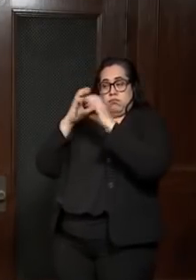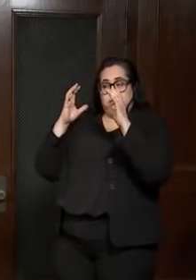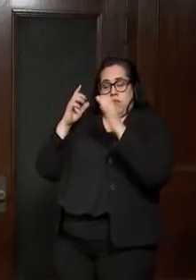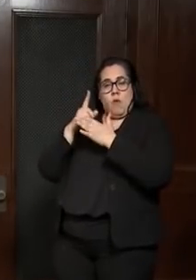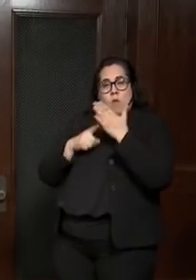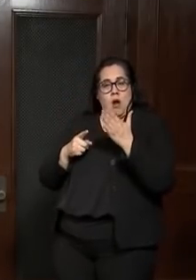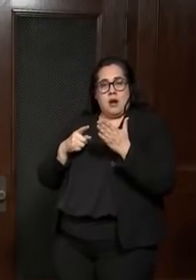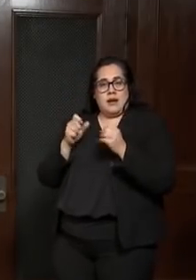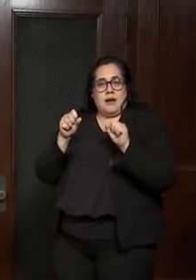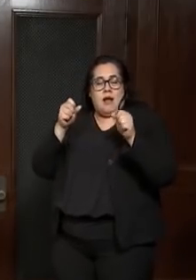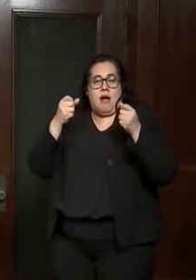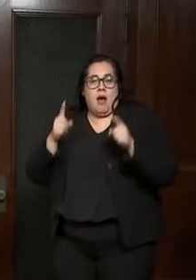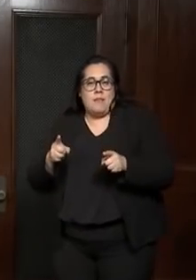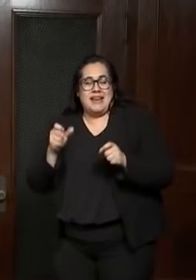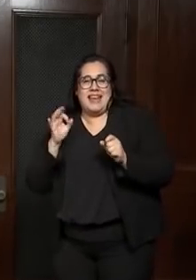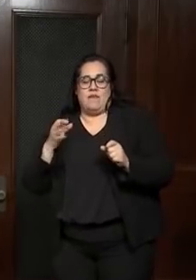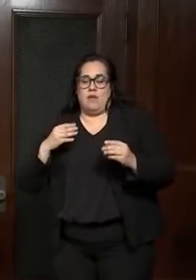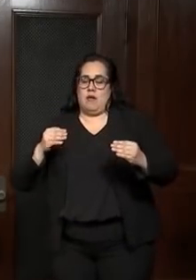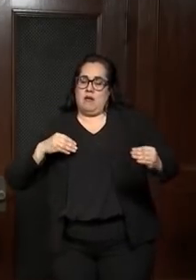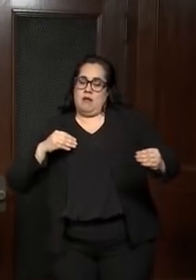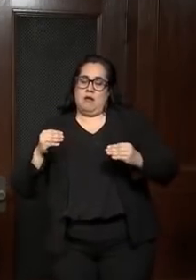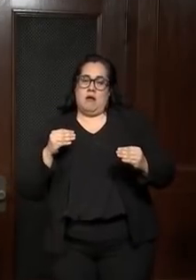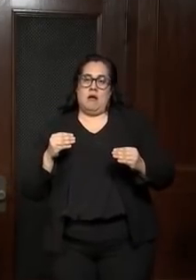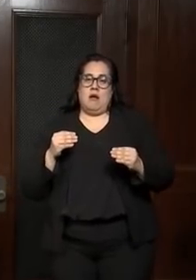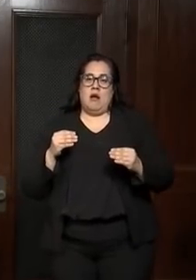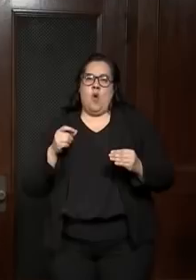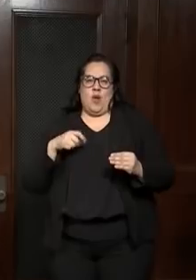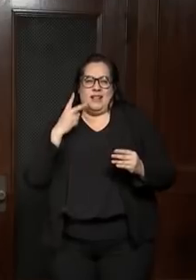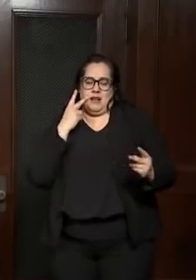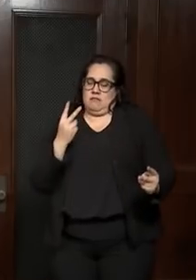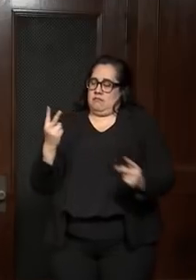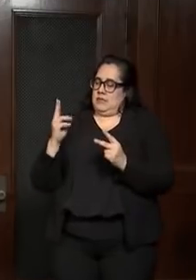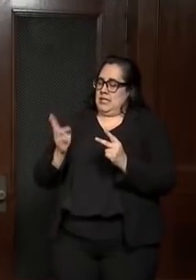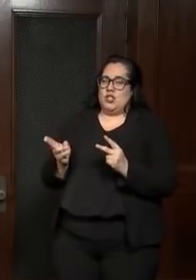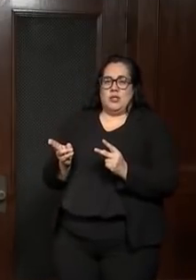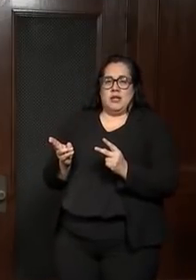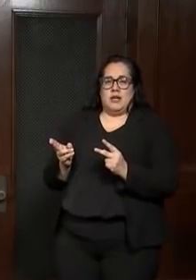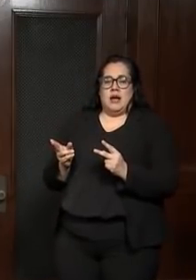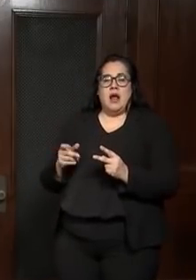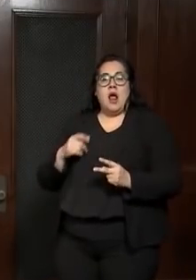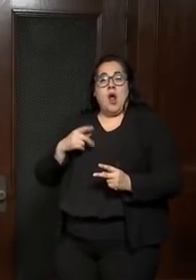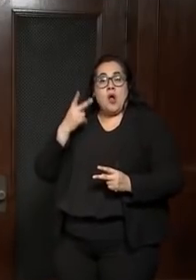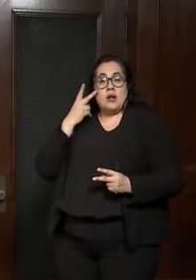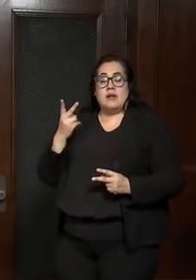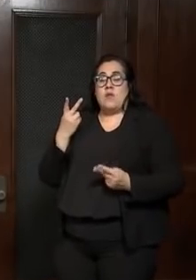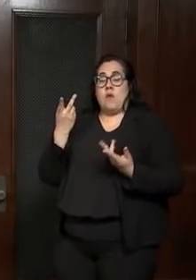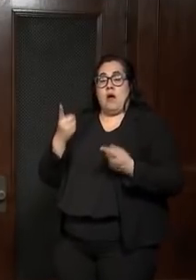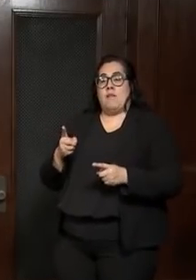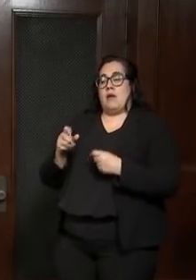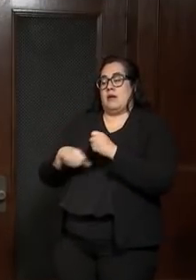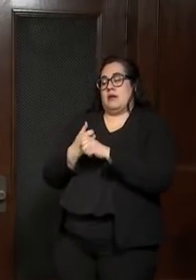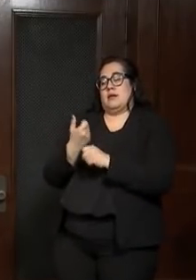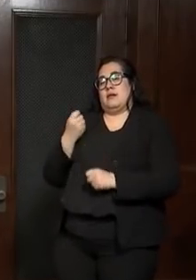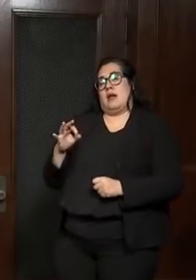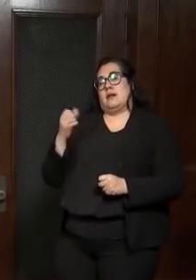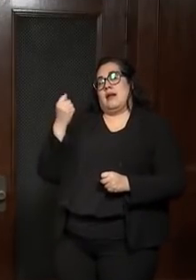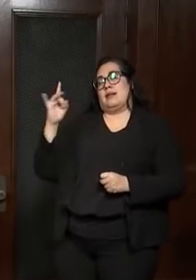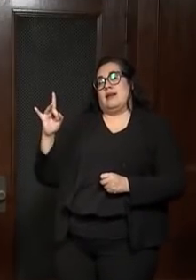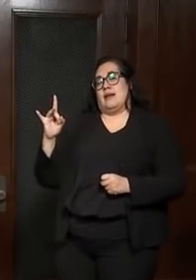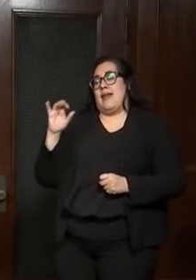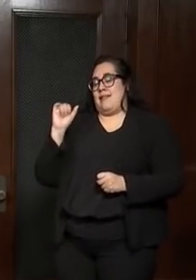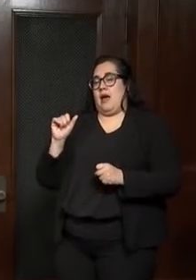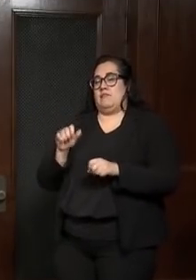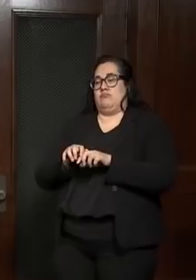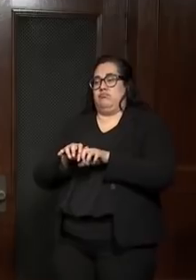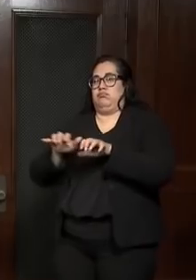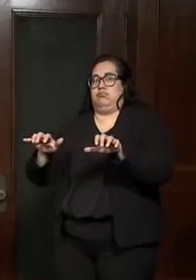puede pasar si relajamos la orden muy temprano. La pandemia de 1918 nos cuenta